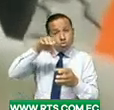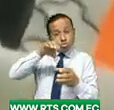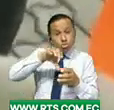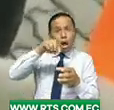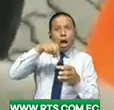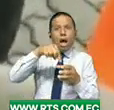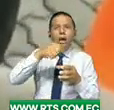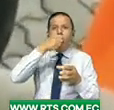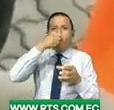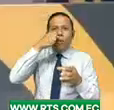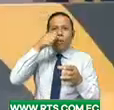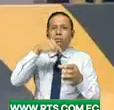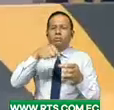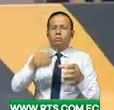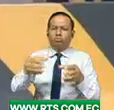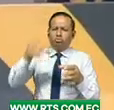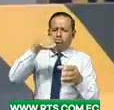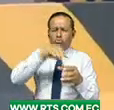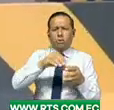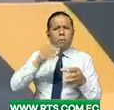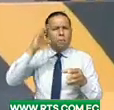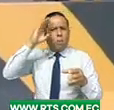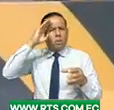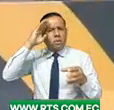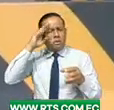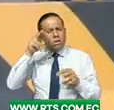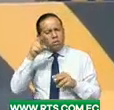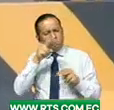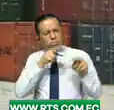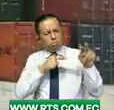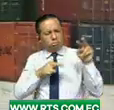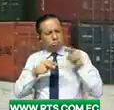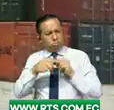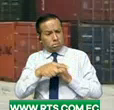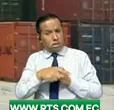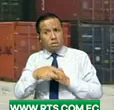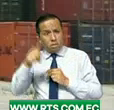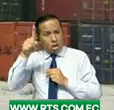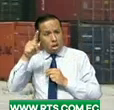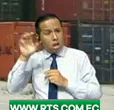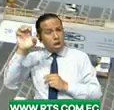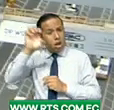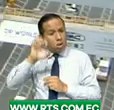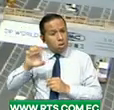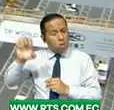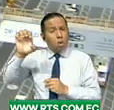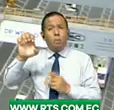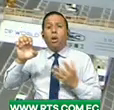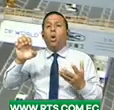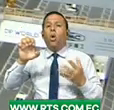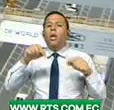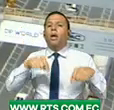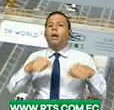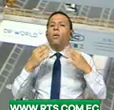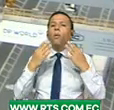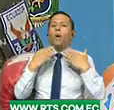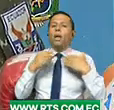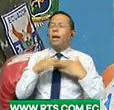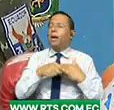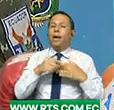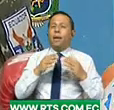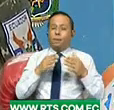sospechas a que el cargamento que pretendía ser enviado a europa y que fue encontrado en el puerto marítimo ubicado en posorja